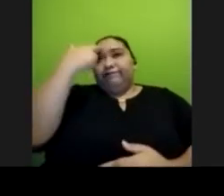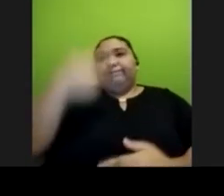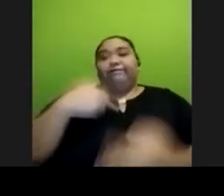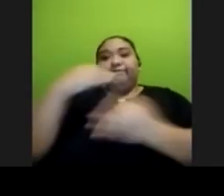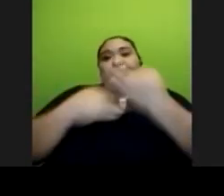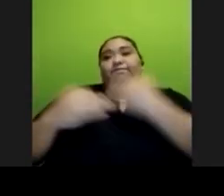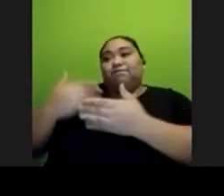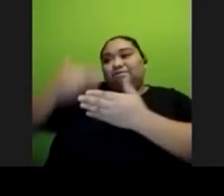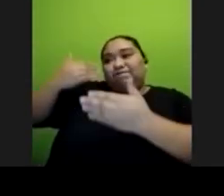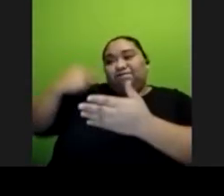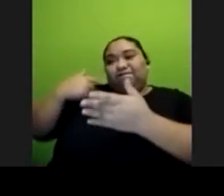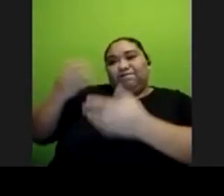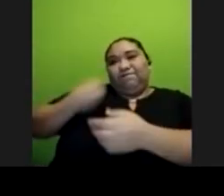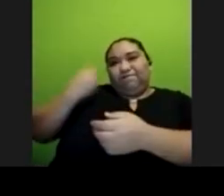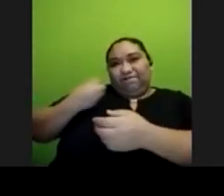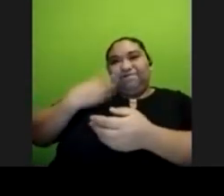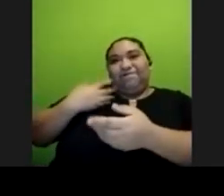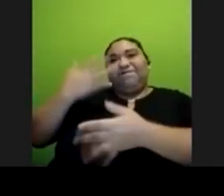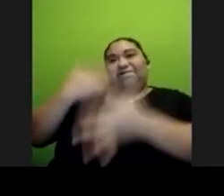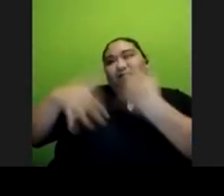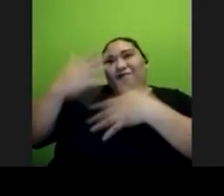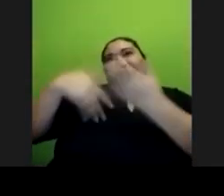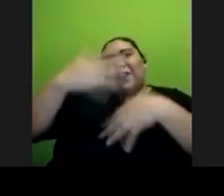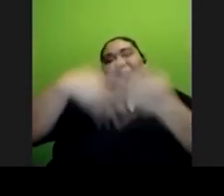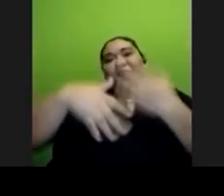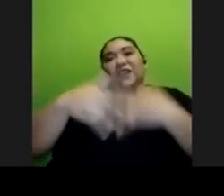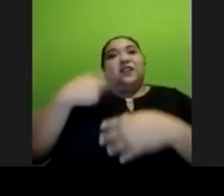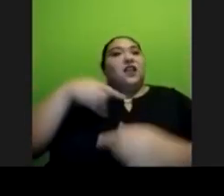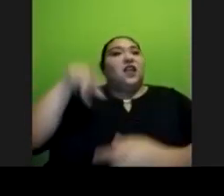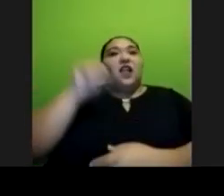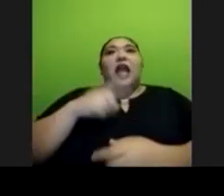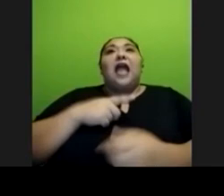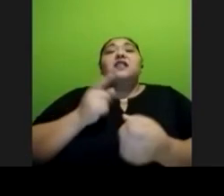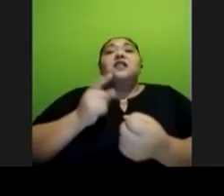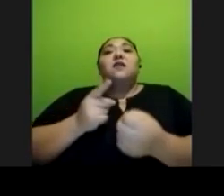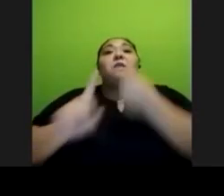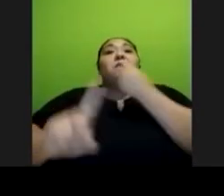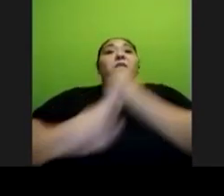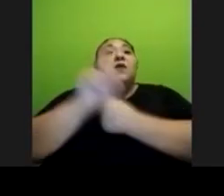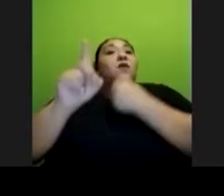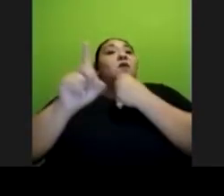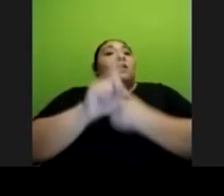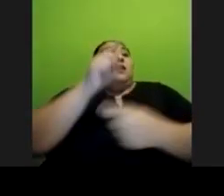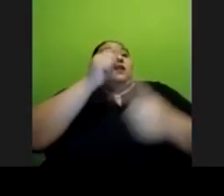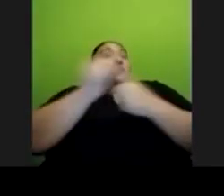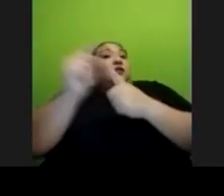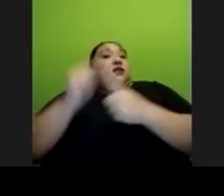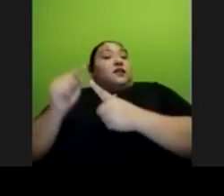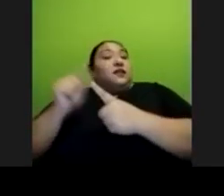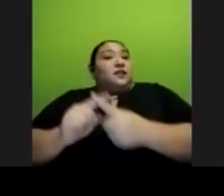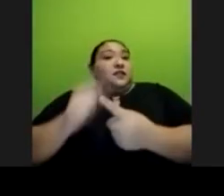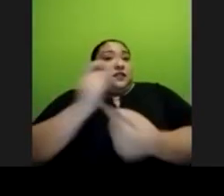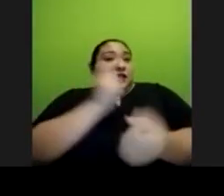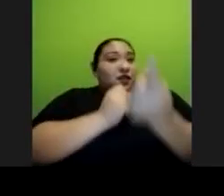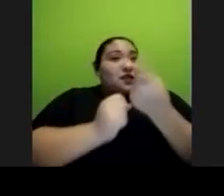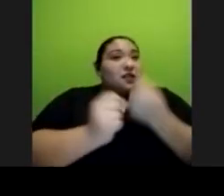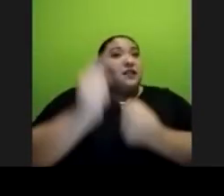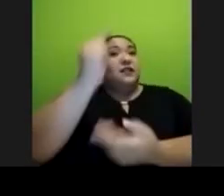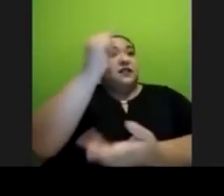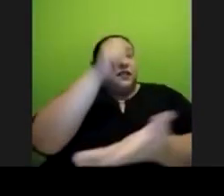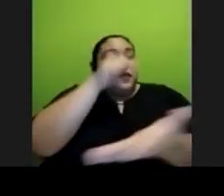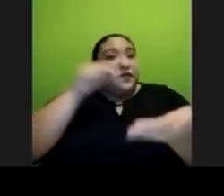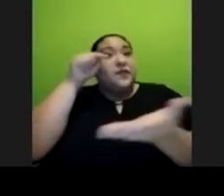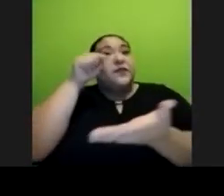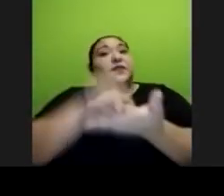hay un impacto diferenciado a ciertos grupos, y en particular en lo que compete al